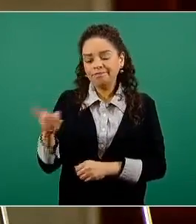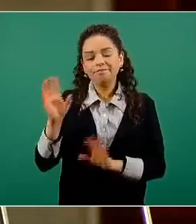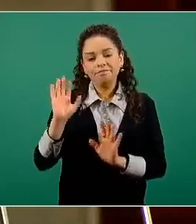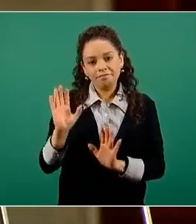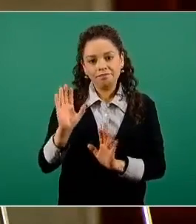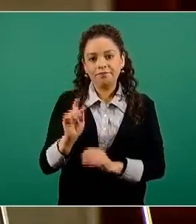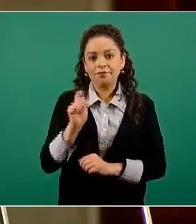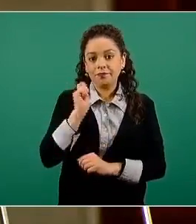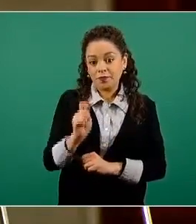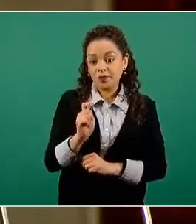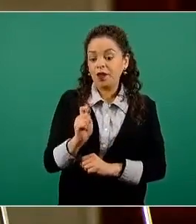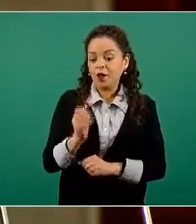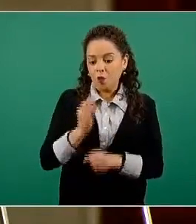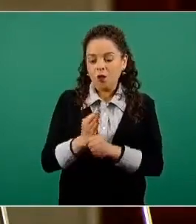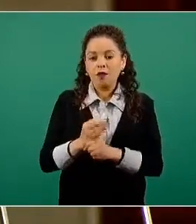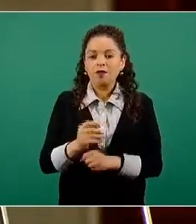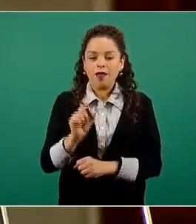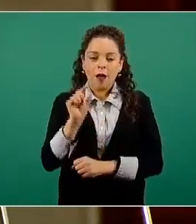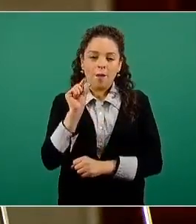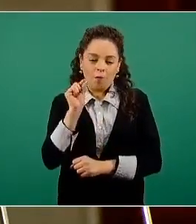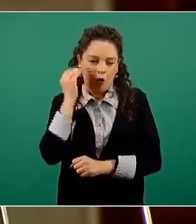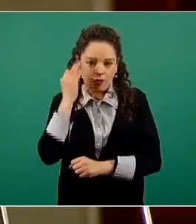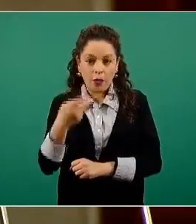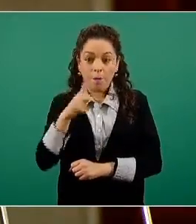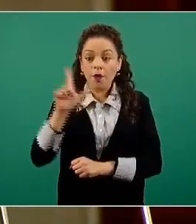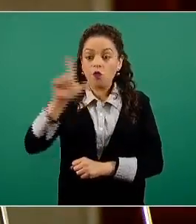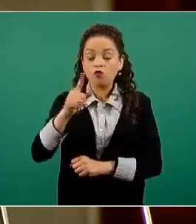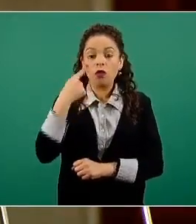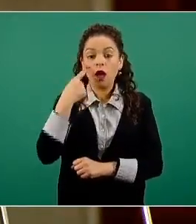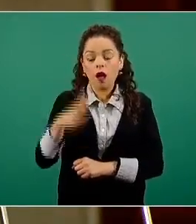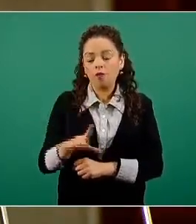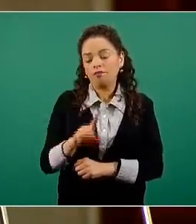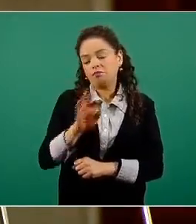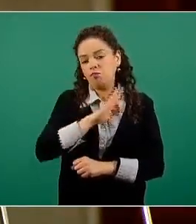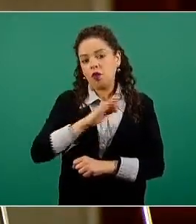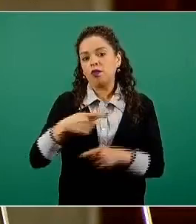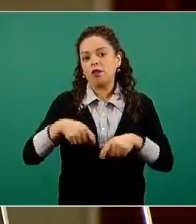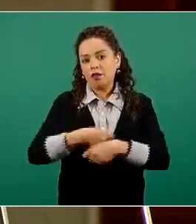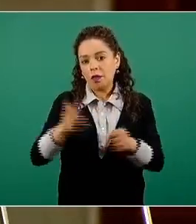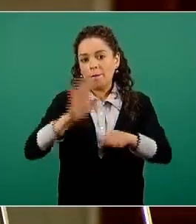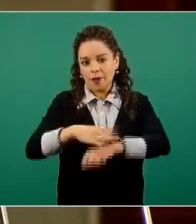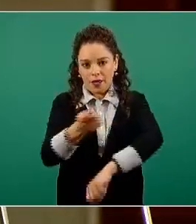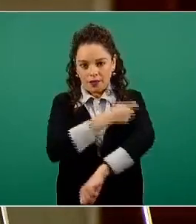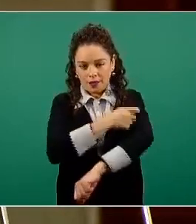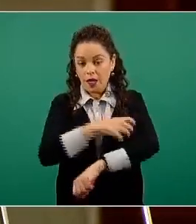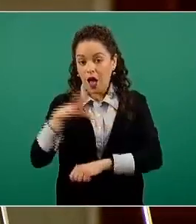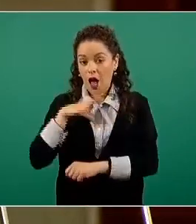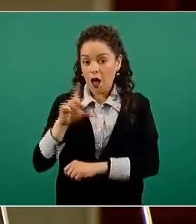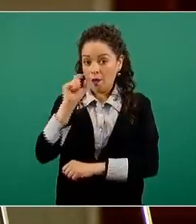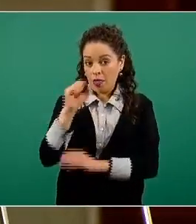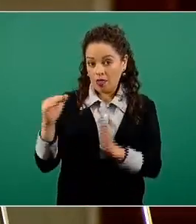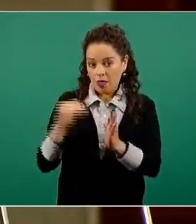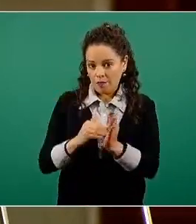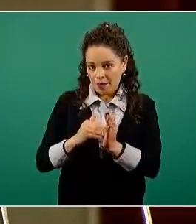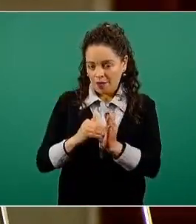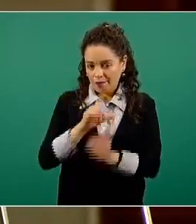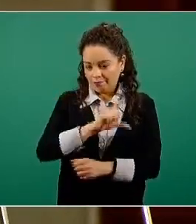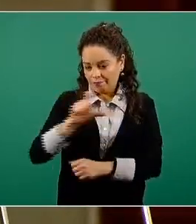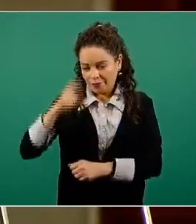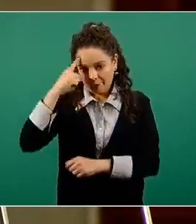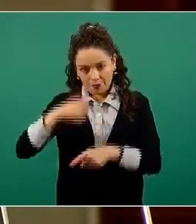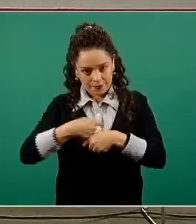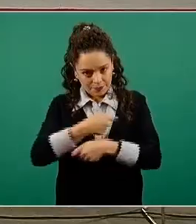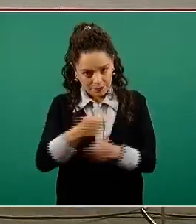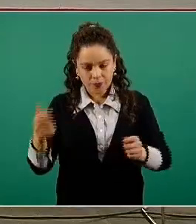aumente considerablemente. Se reservaron 20,000 vacunas al respecto. La pregunta de valoración, me gustaría saber su